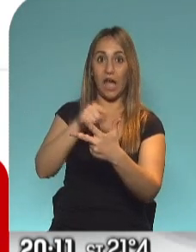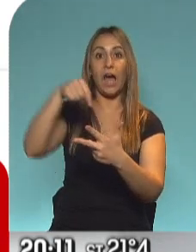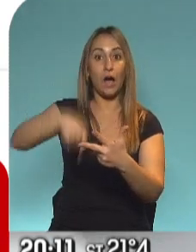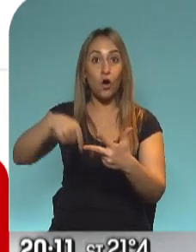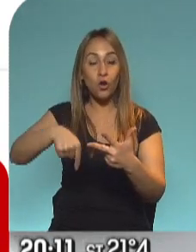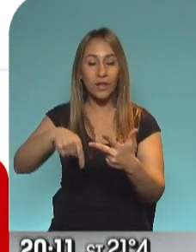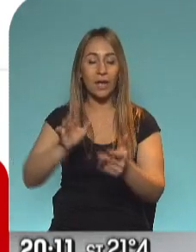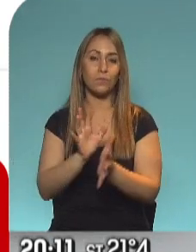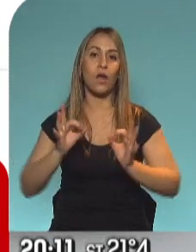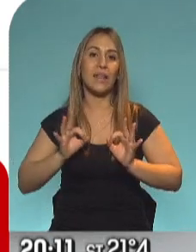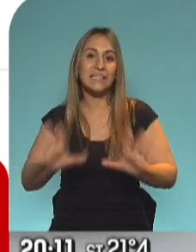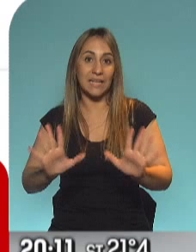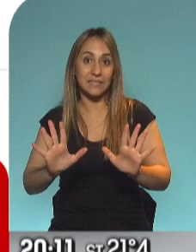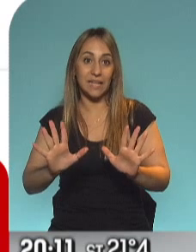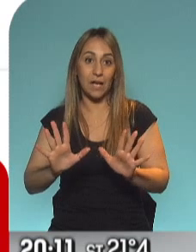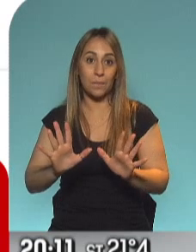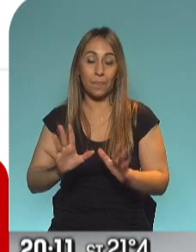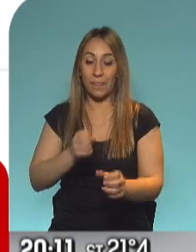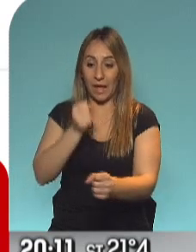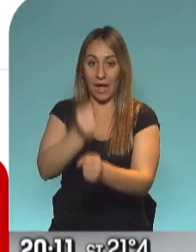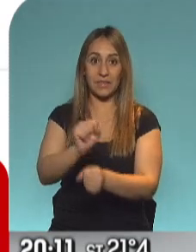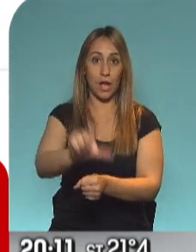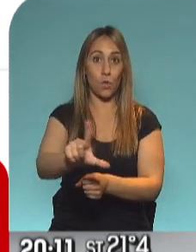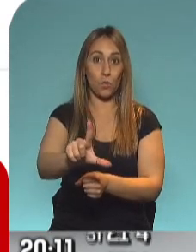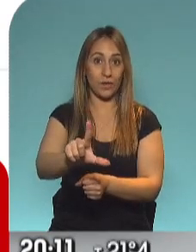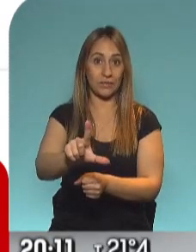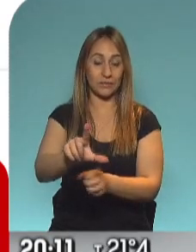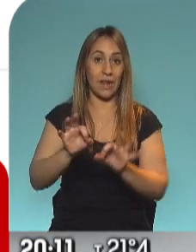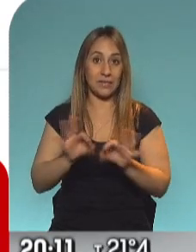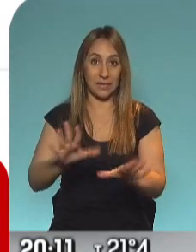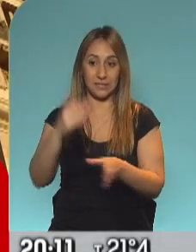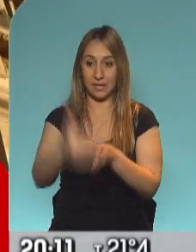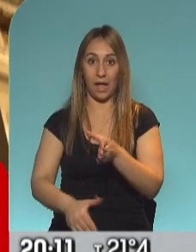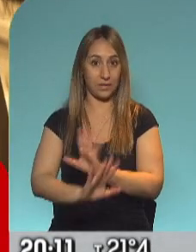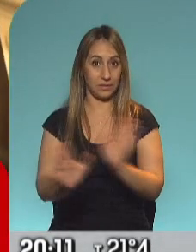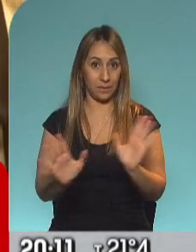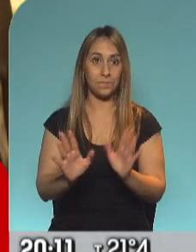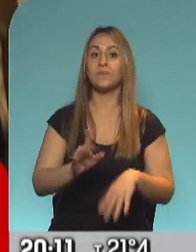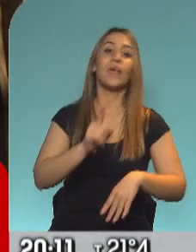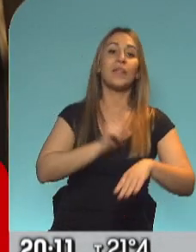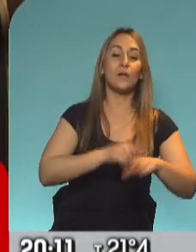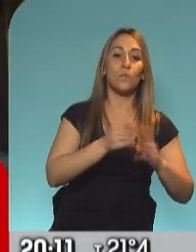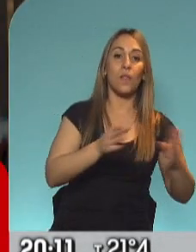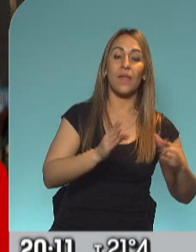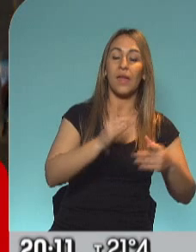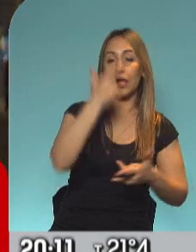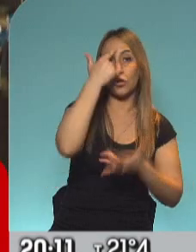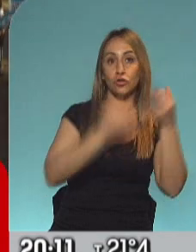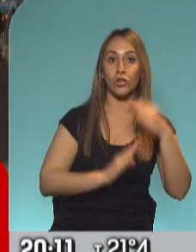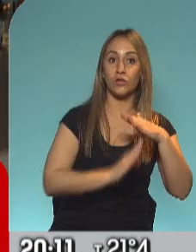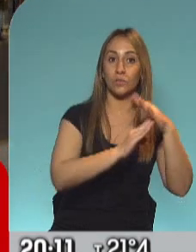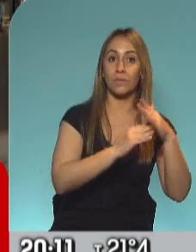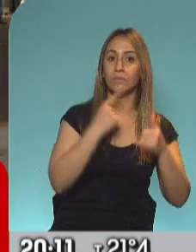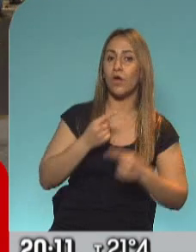Licencia, claro. Esa licencia termina el próximo lunes. Los tiempos que dispuso la Corte son de 48 horas para las partes y